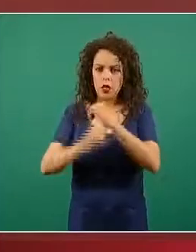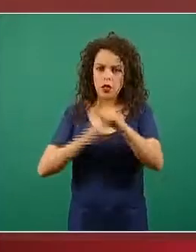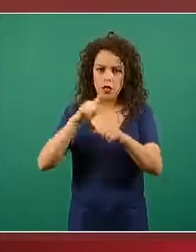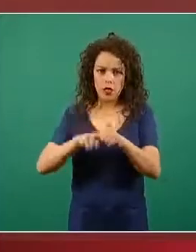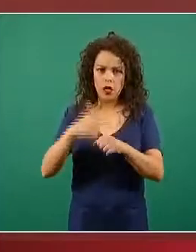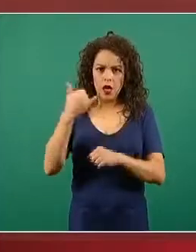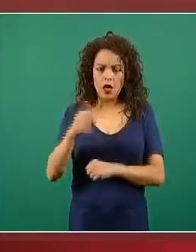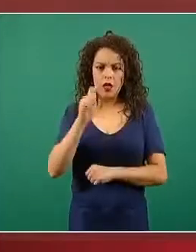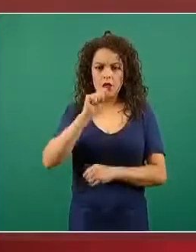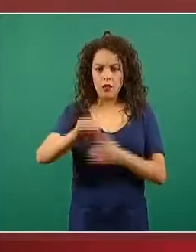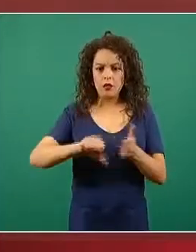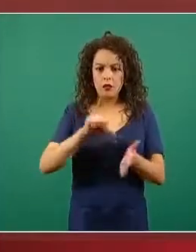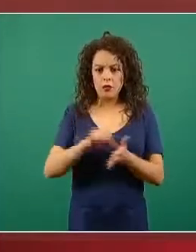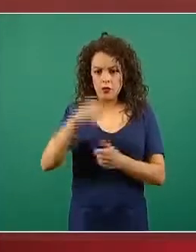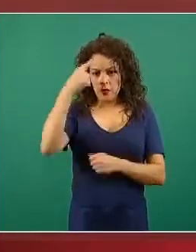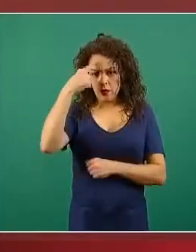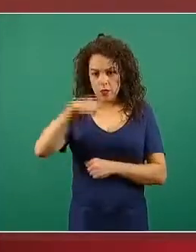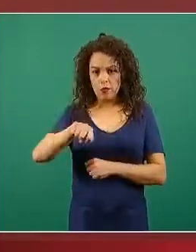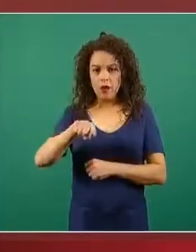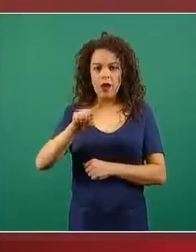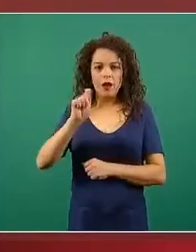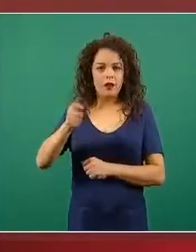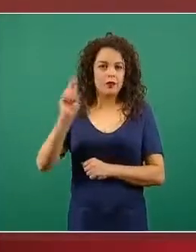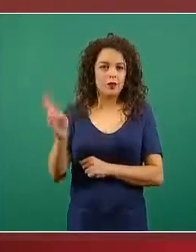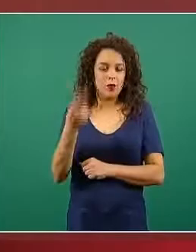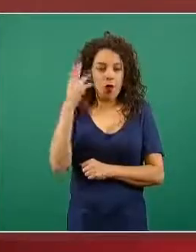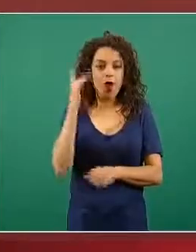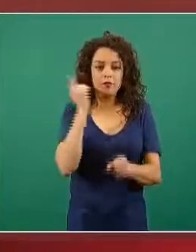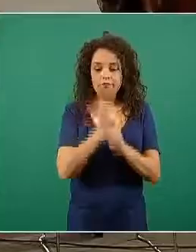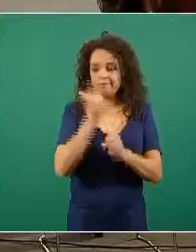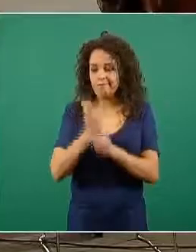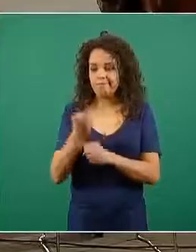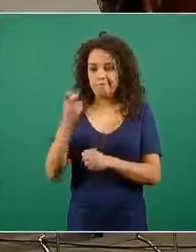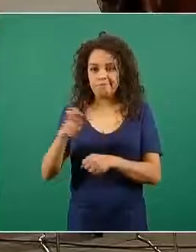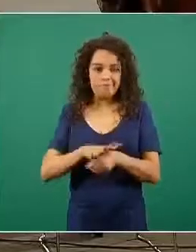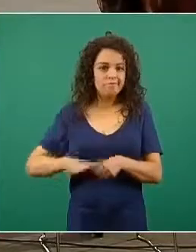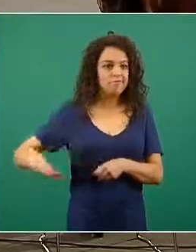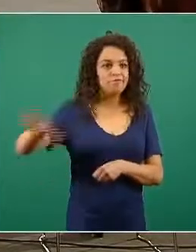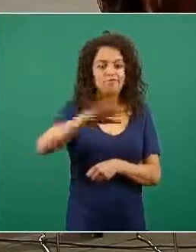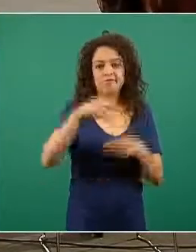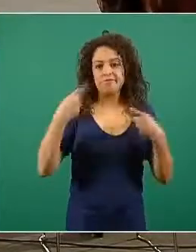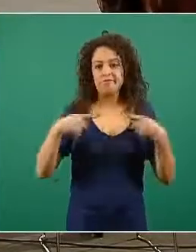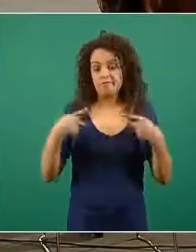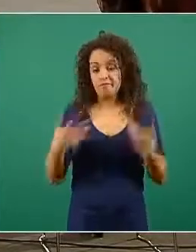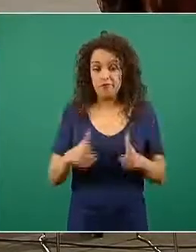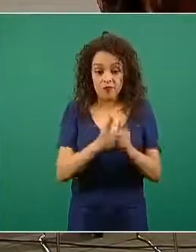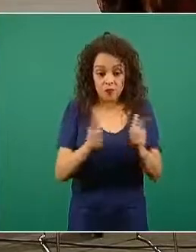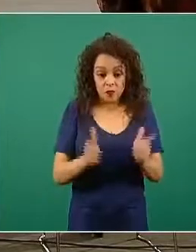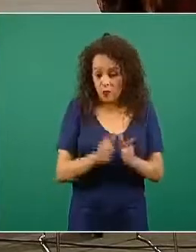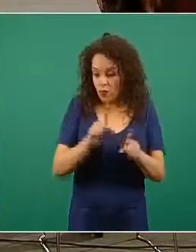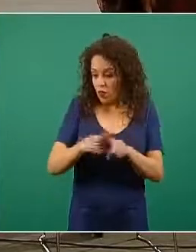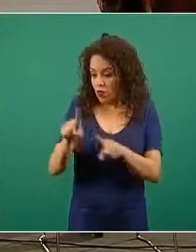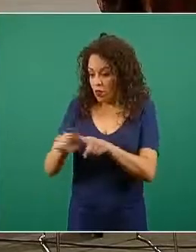también centros académicos han descrito este comportamiento social en donde diversos grupos de